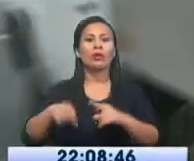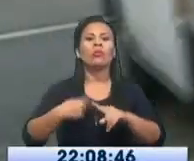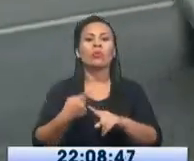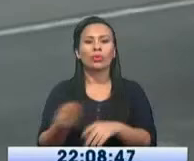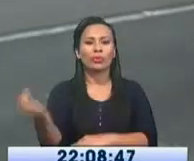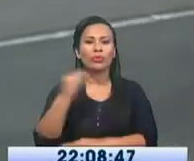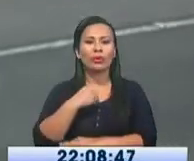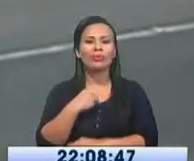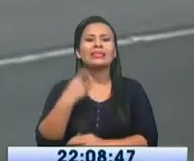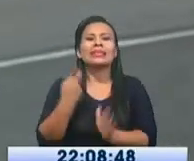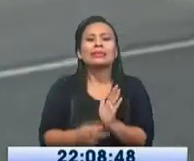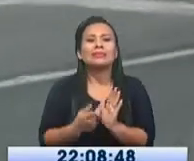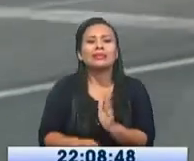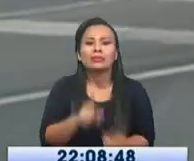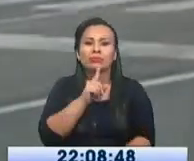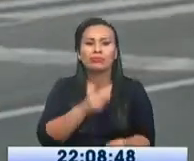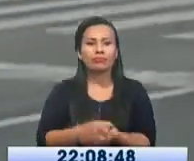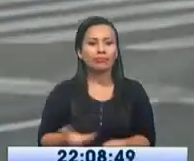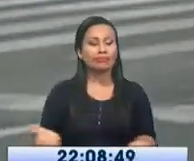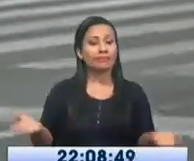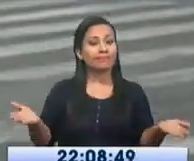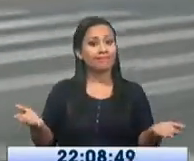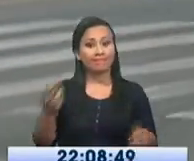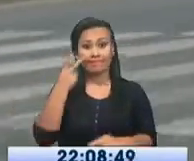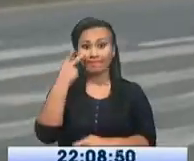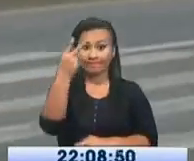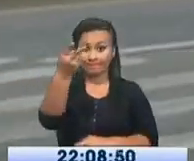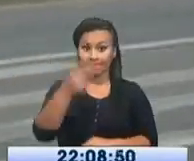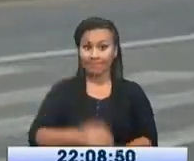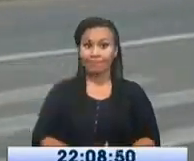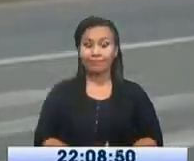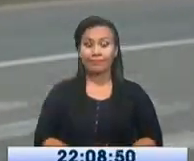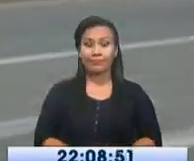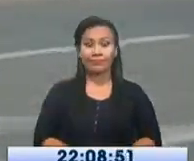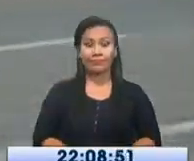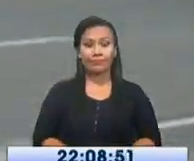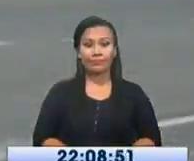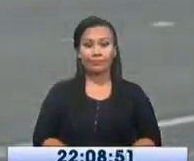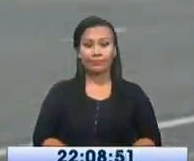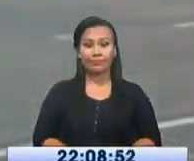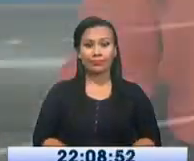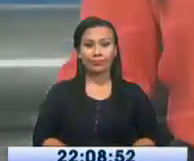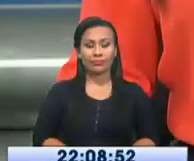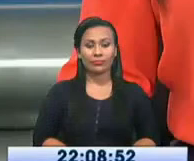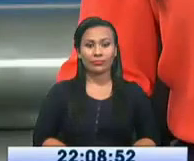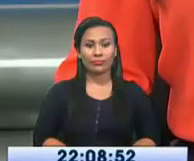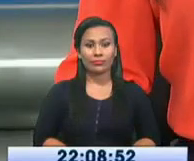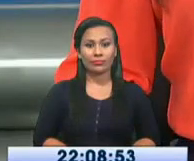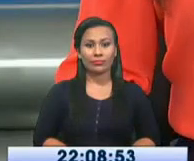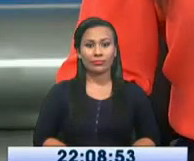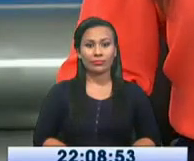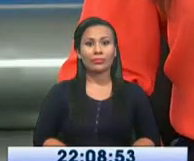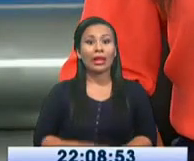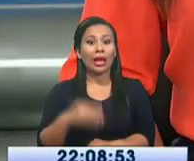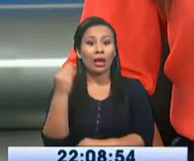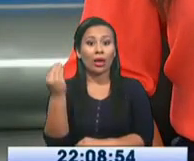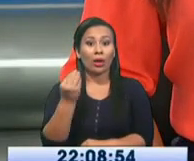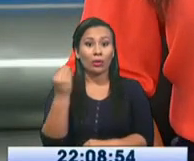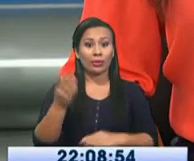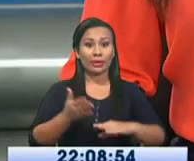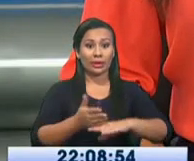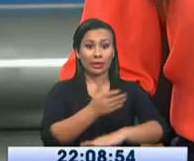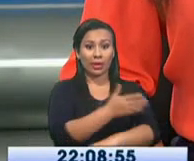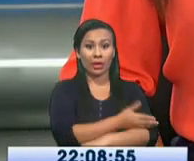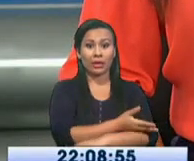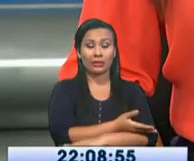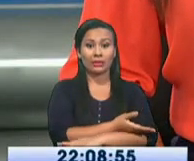las causas de su deceso. Informó José Morales. La joven que fue atacada el